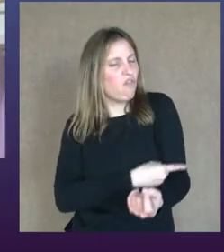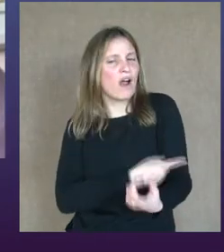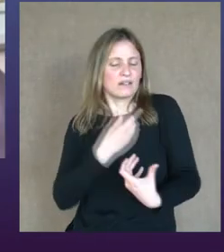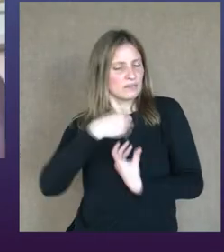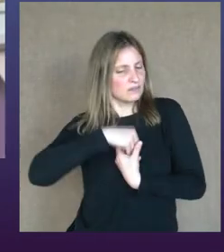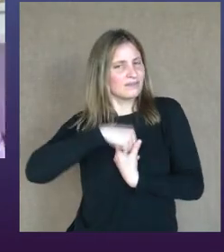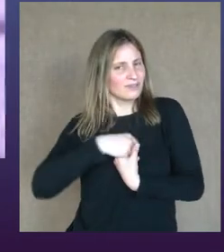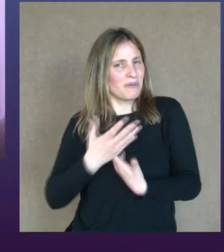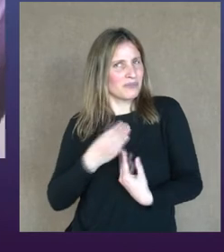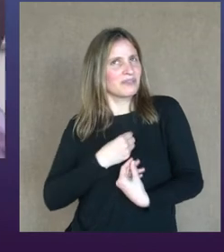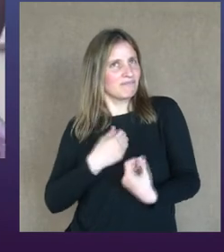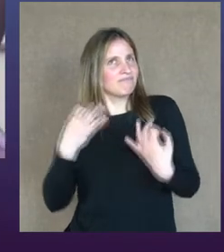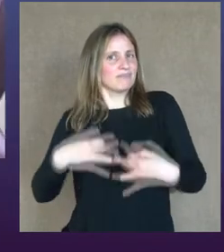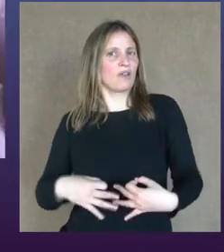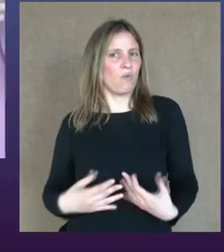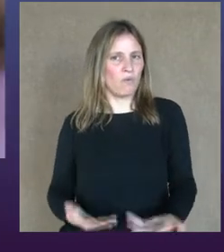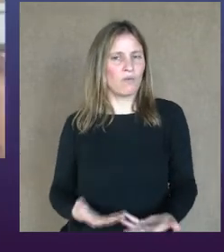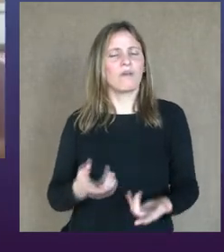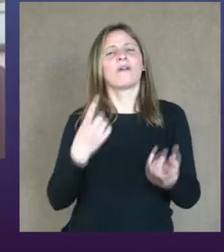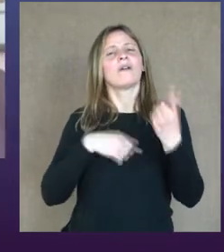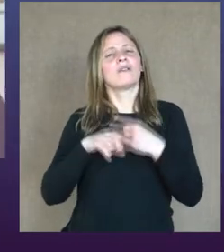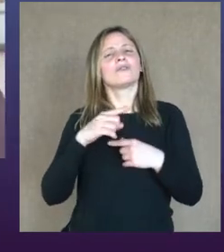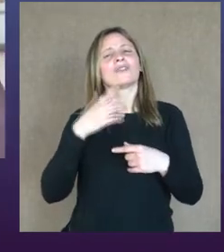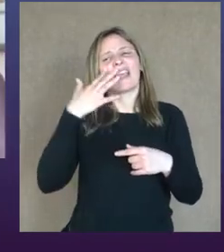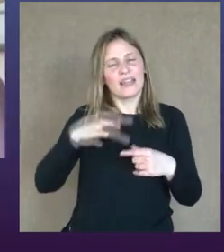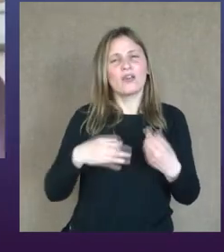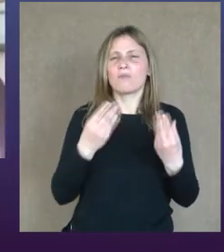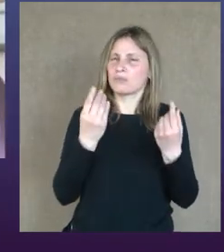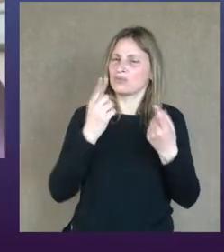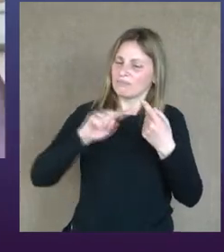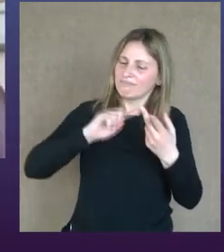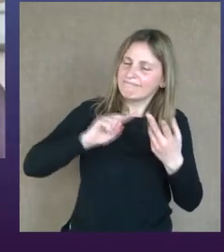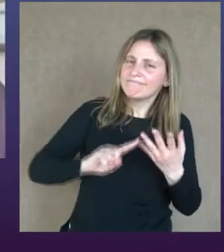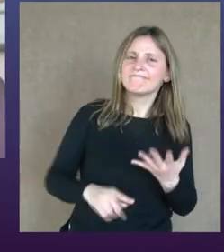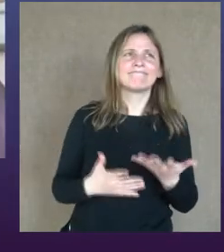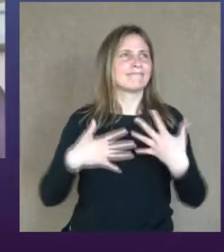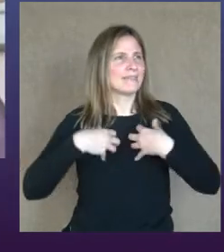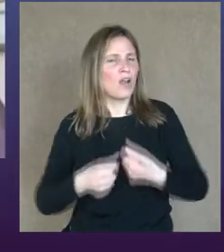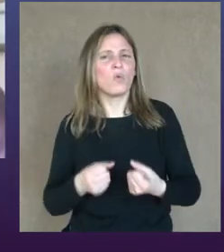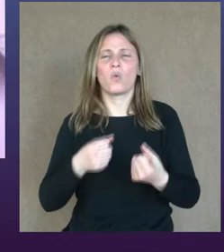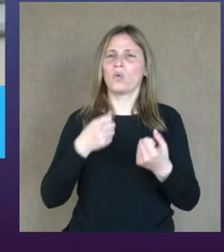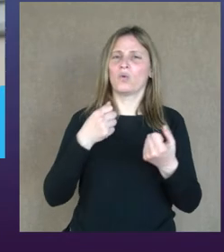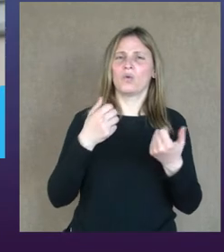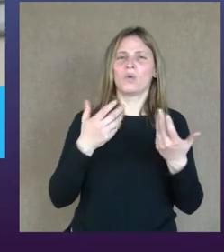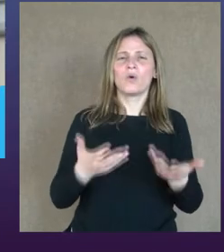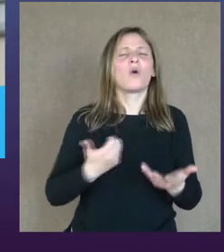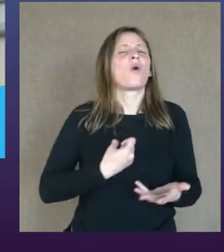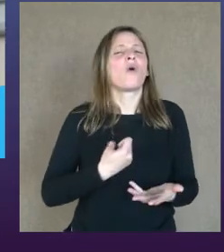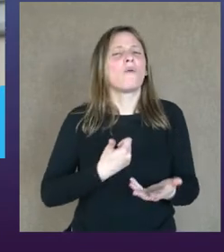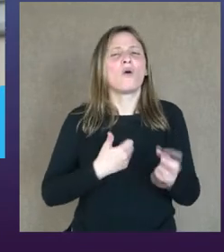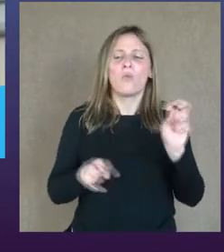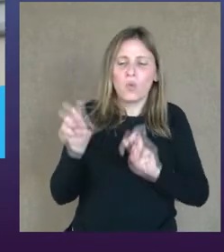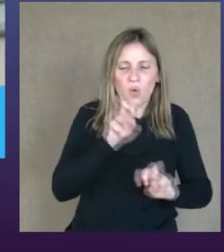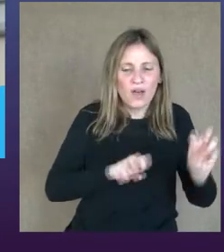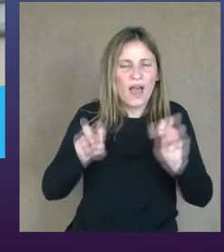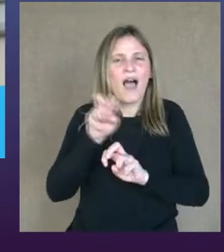de la autoestima también, ¿no? Entonces, yo creo que es un conjunto del tema de la salud, el tema, o sea, cómo generar